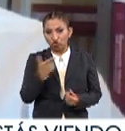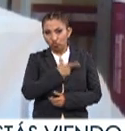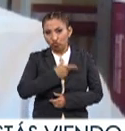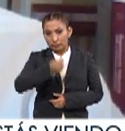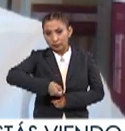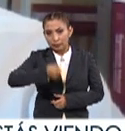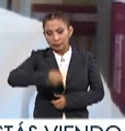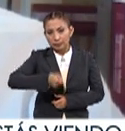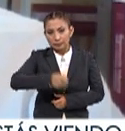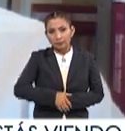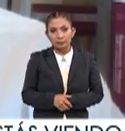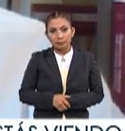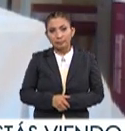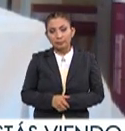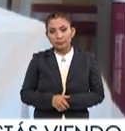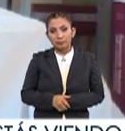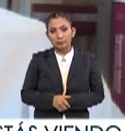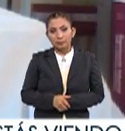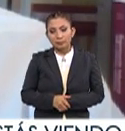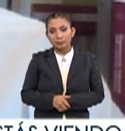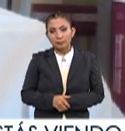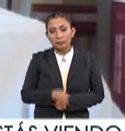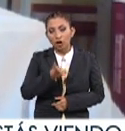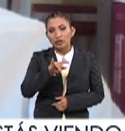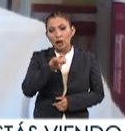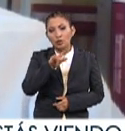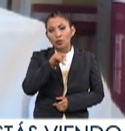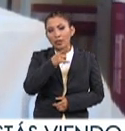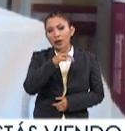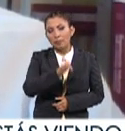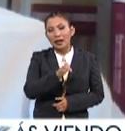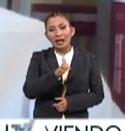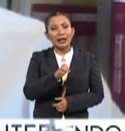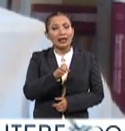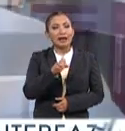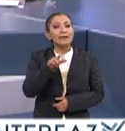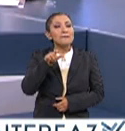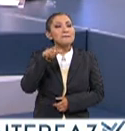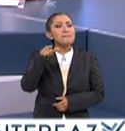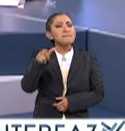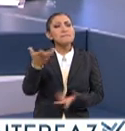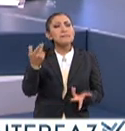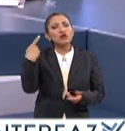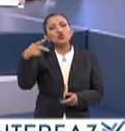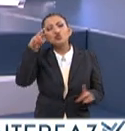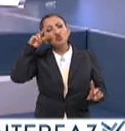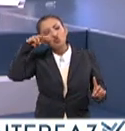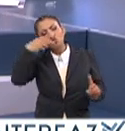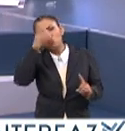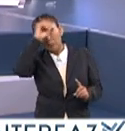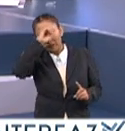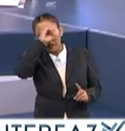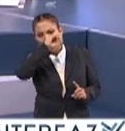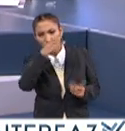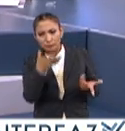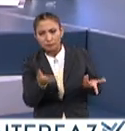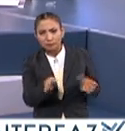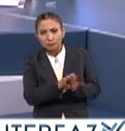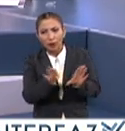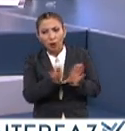saludarlo, don José Luis Guadalupe Triana Hernández. Desde su perspectiva,